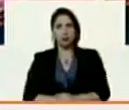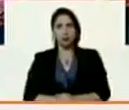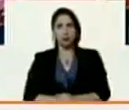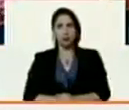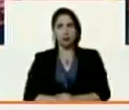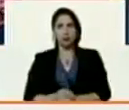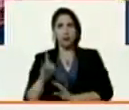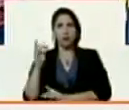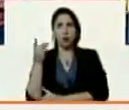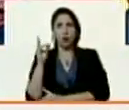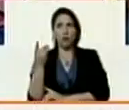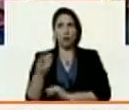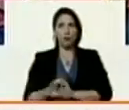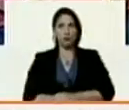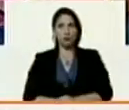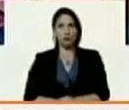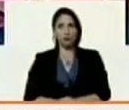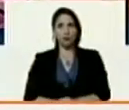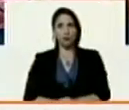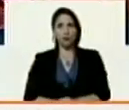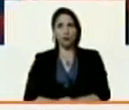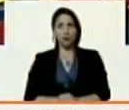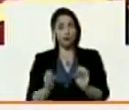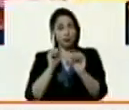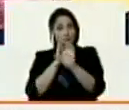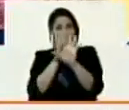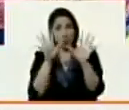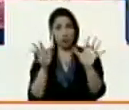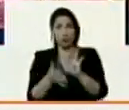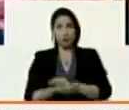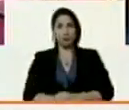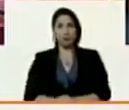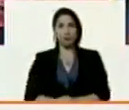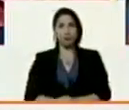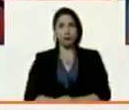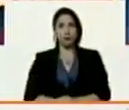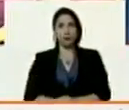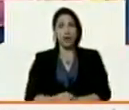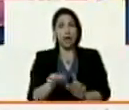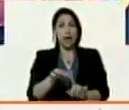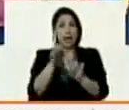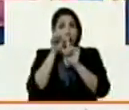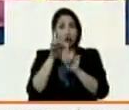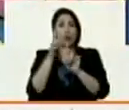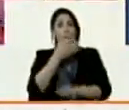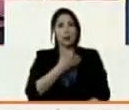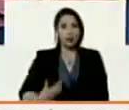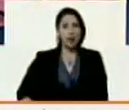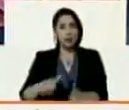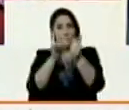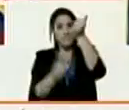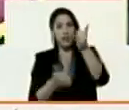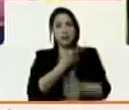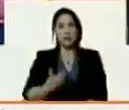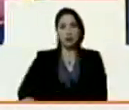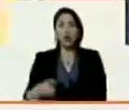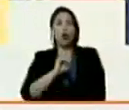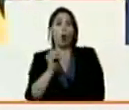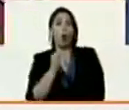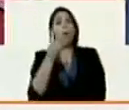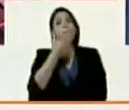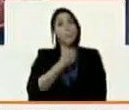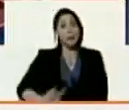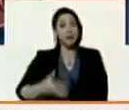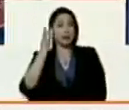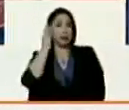La constitución de Bolivia es muy clara. Electo presidente y vicepresidente, o presidenta y